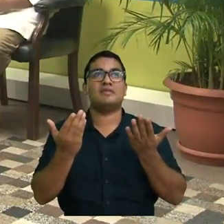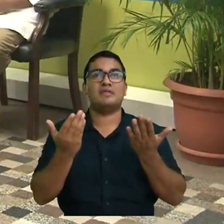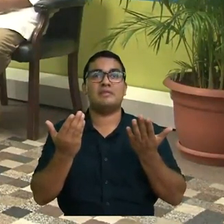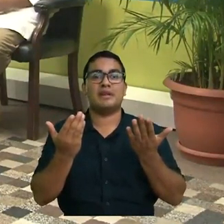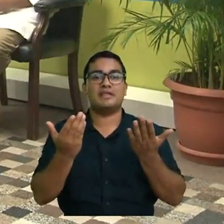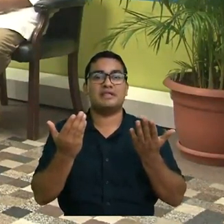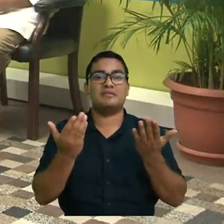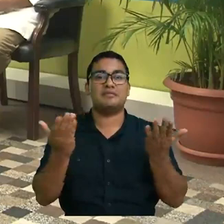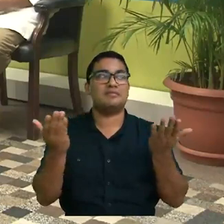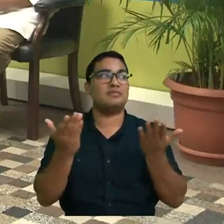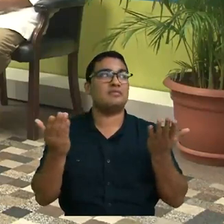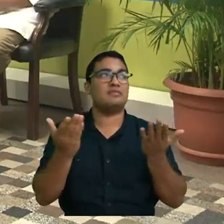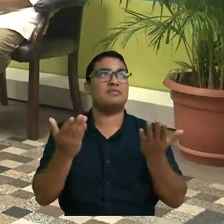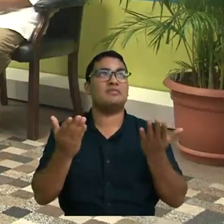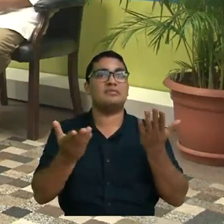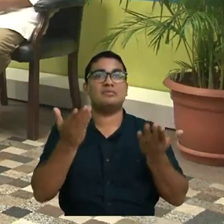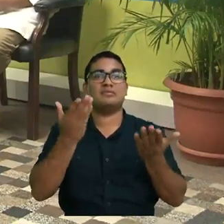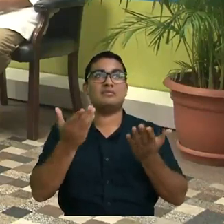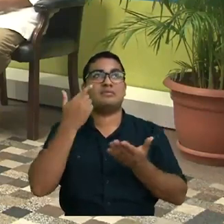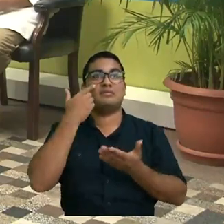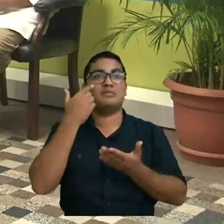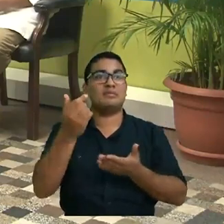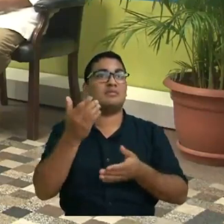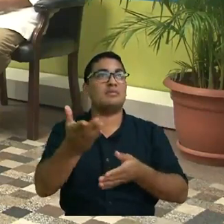momento la conocimos